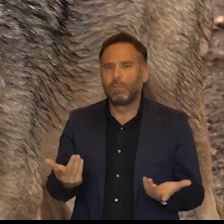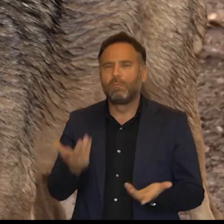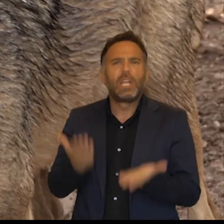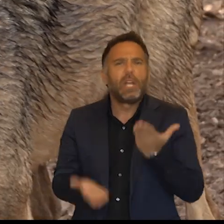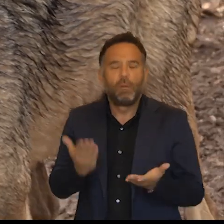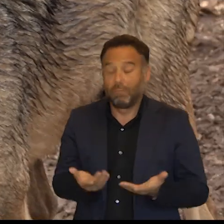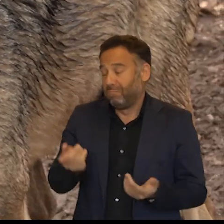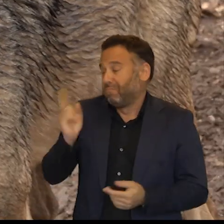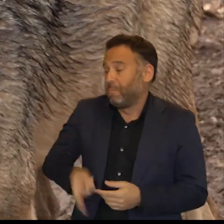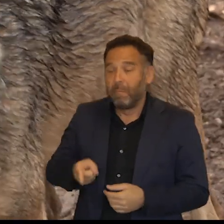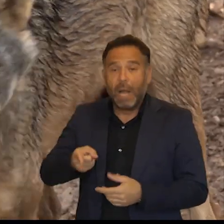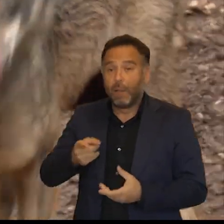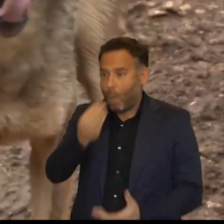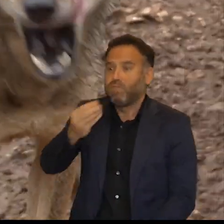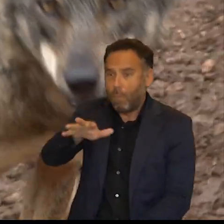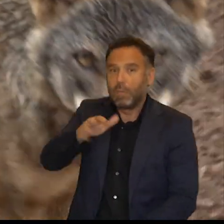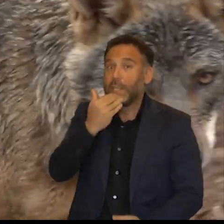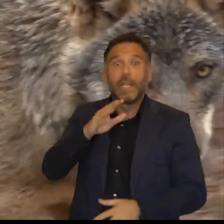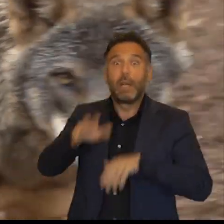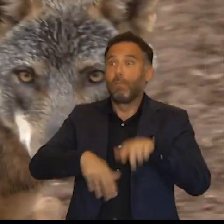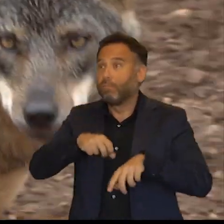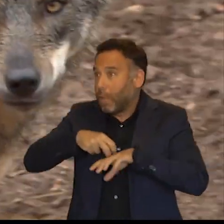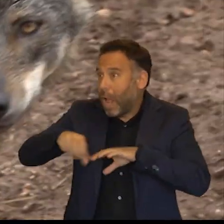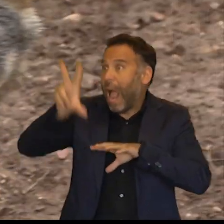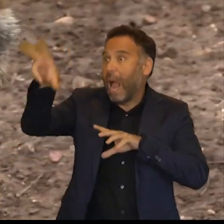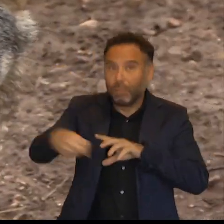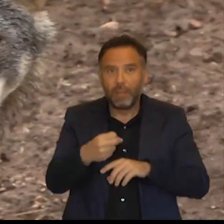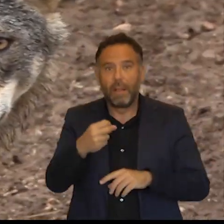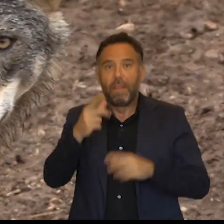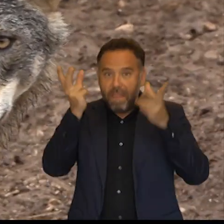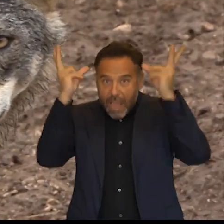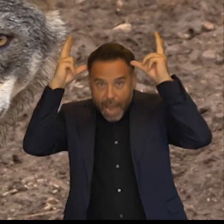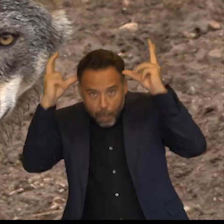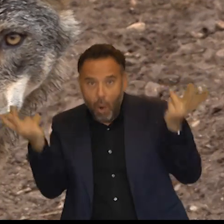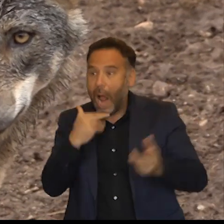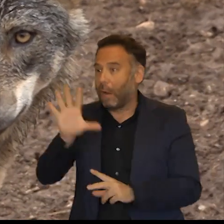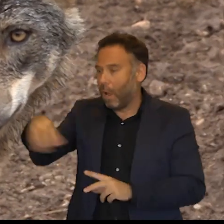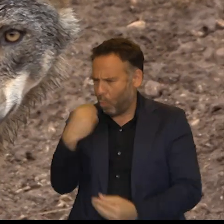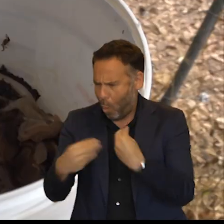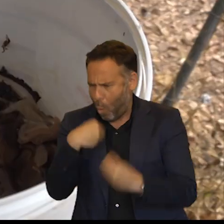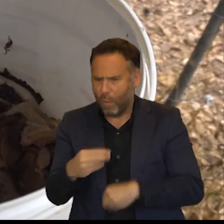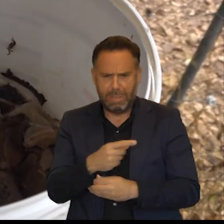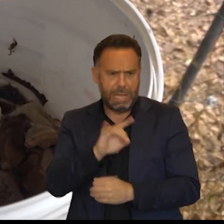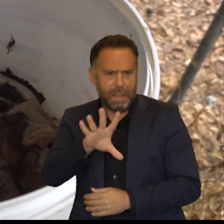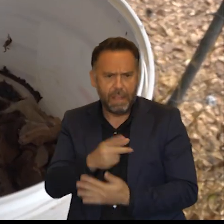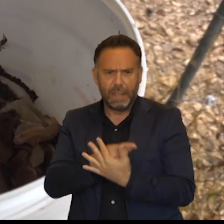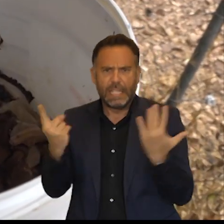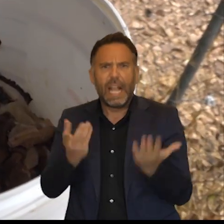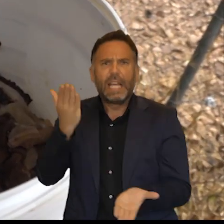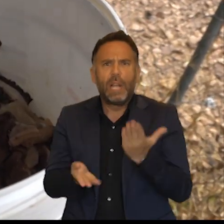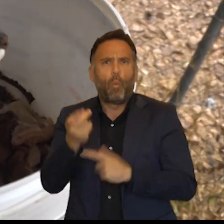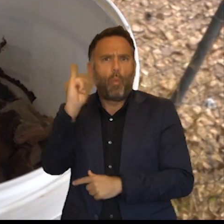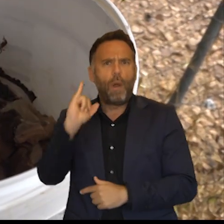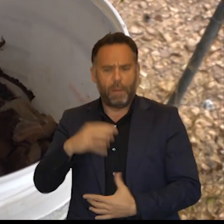un montón. Cuando matan un ciervo, puede ser que cada lobo come hasta 15, 16 kilos de carne, a una vez. Eso es estómago de